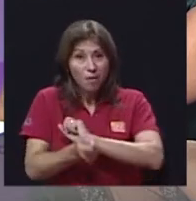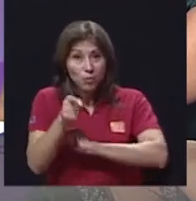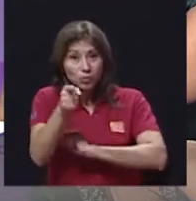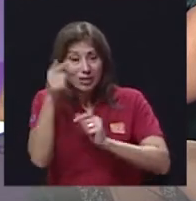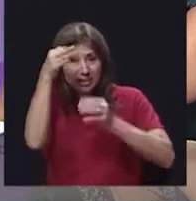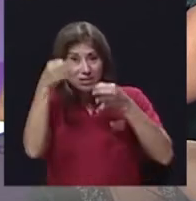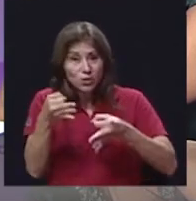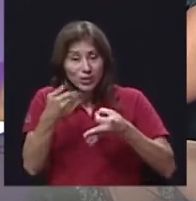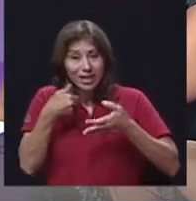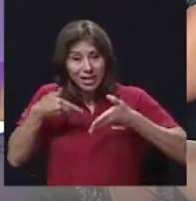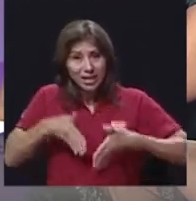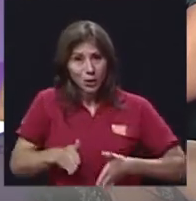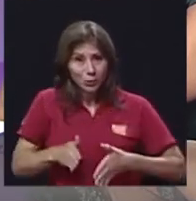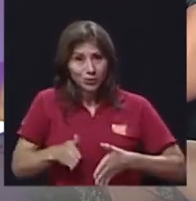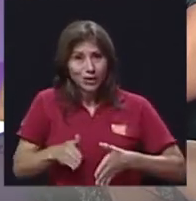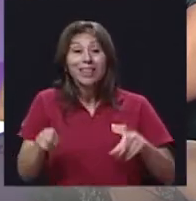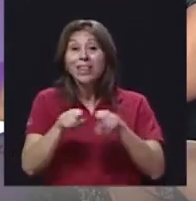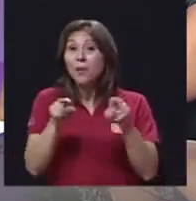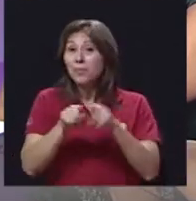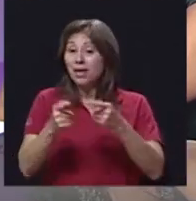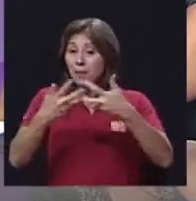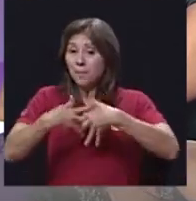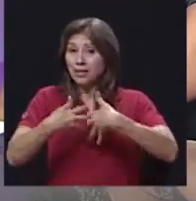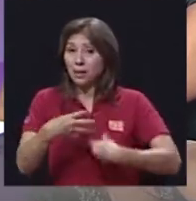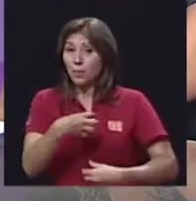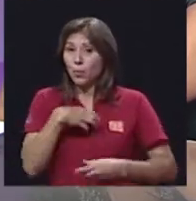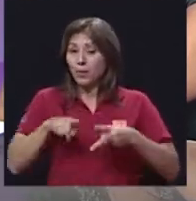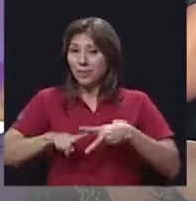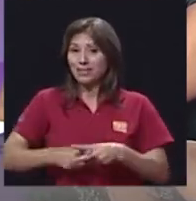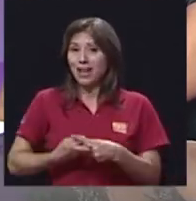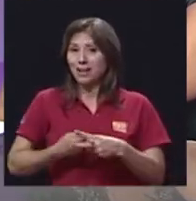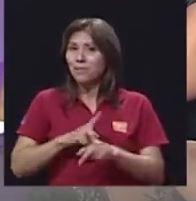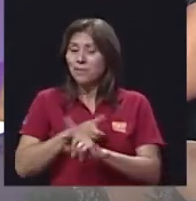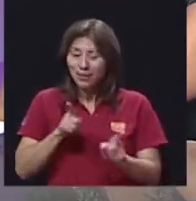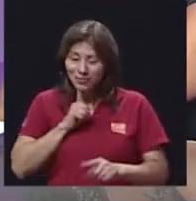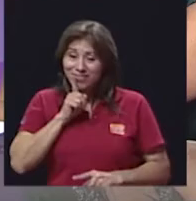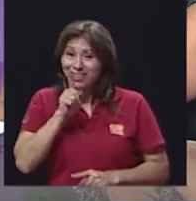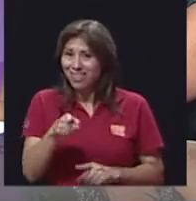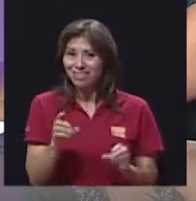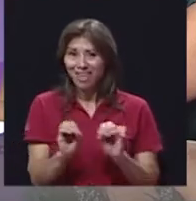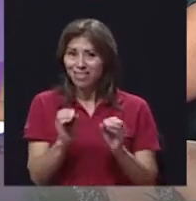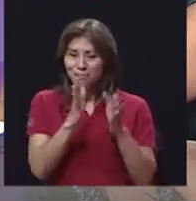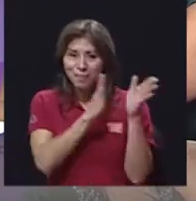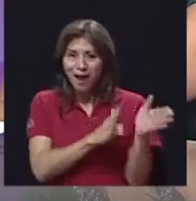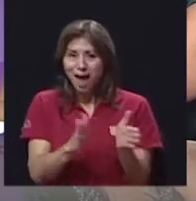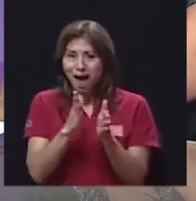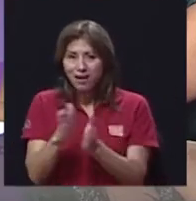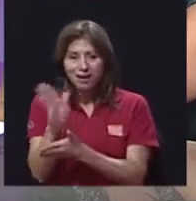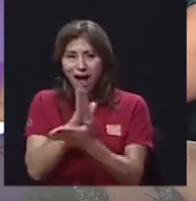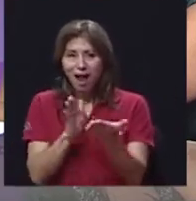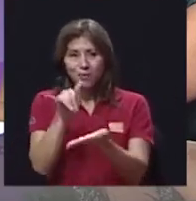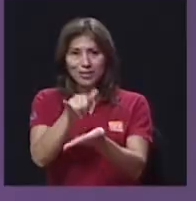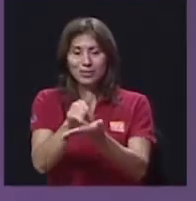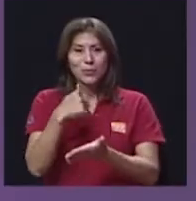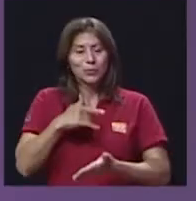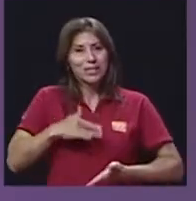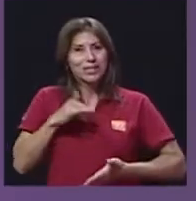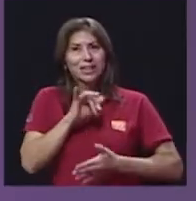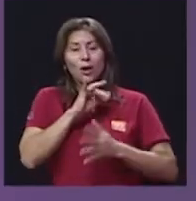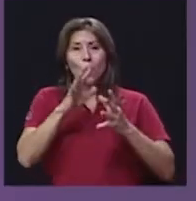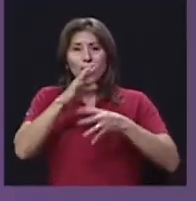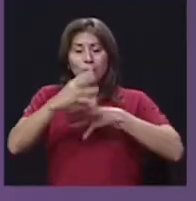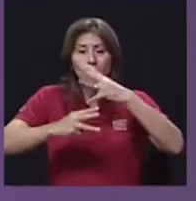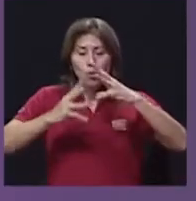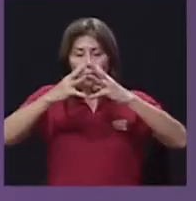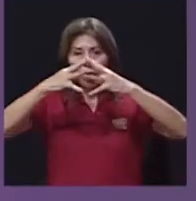tu propia empresa osea déjame avisarte nadie lo tenía planeado y entonces vos vos te sentís como que el mundo se termina